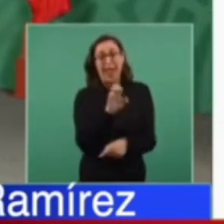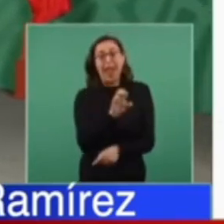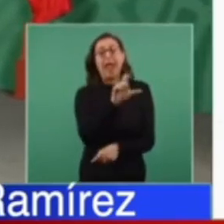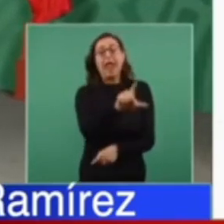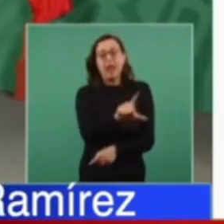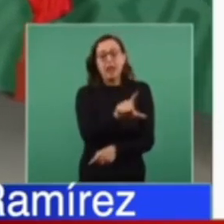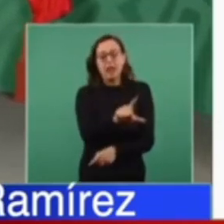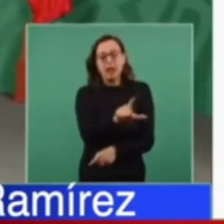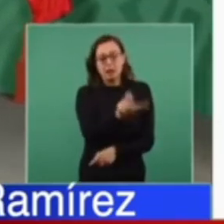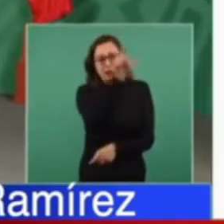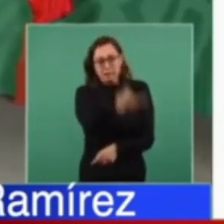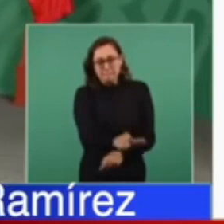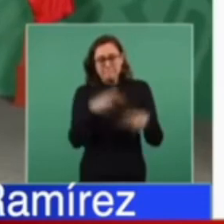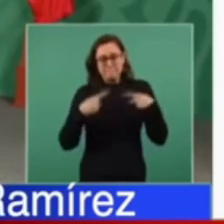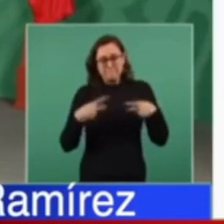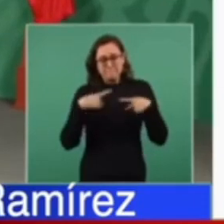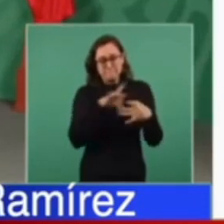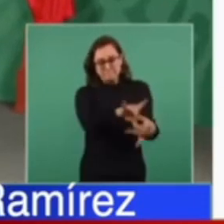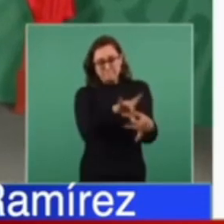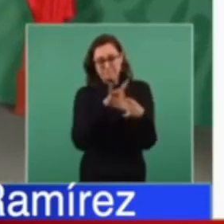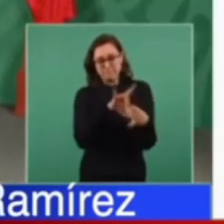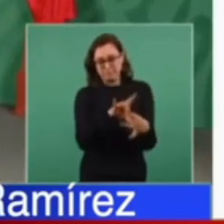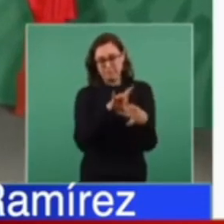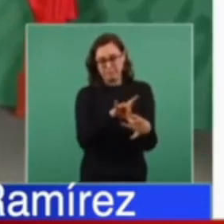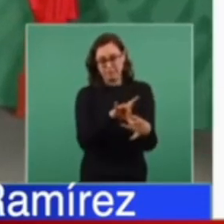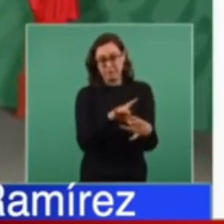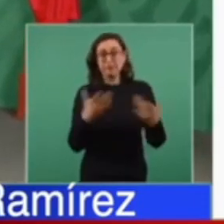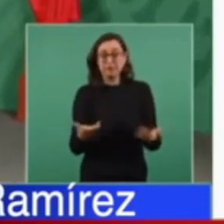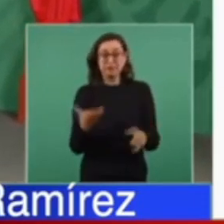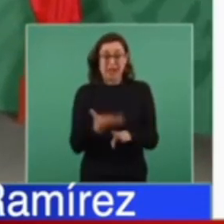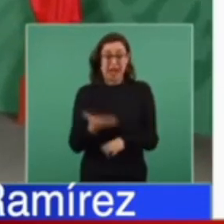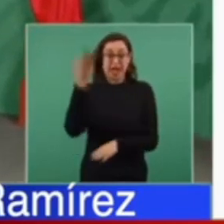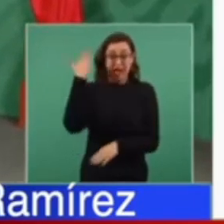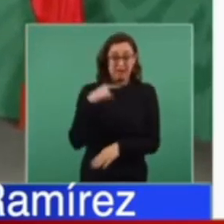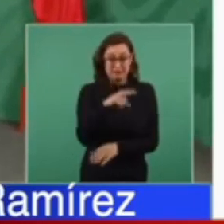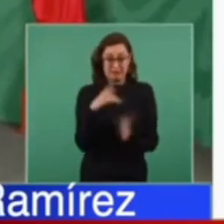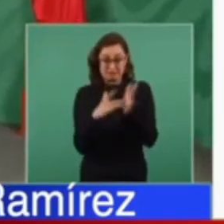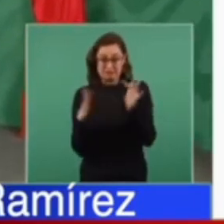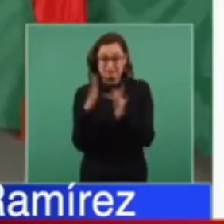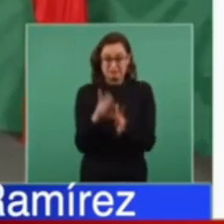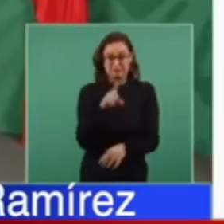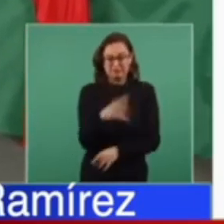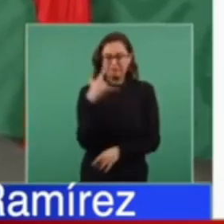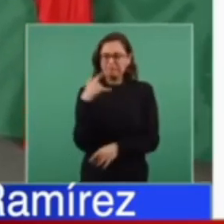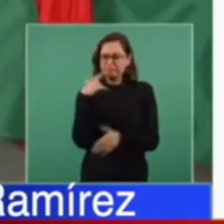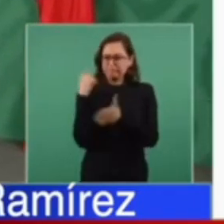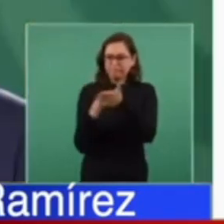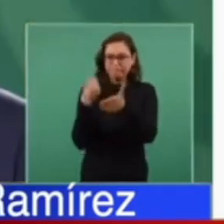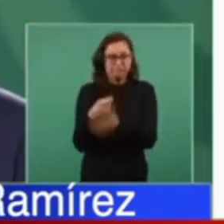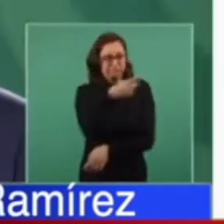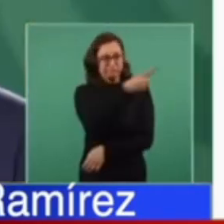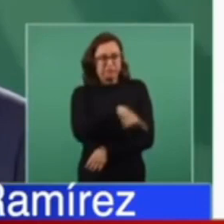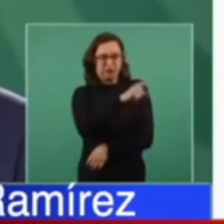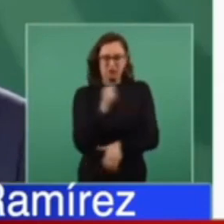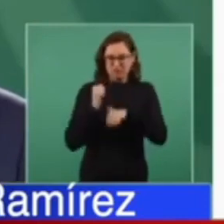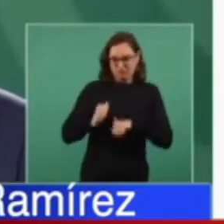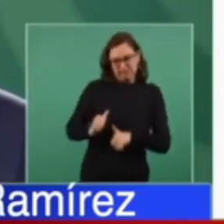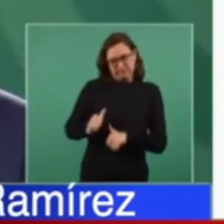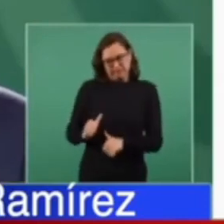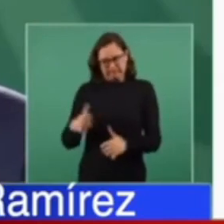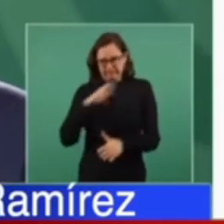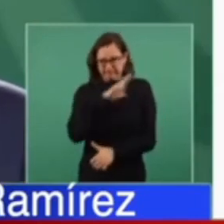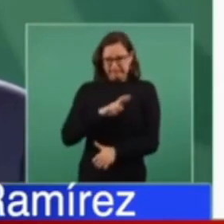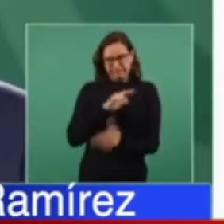Por eso los poderosos de su época lo seguían, lo espiaban y lo crucificaron porque